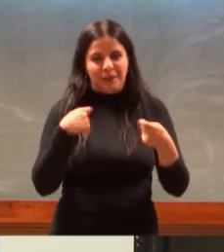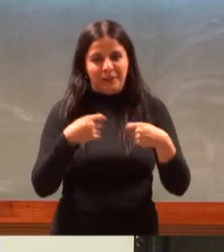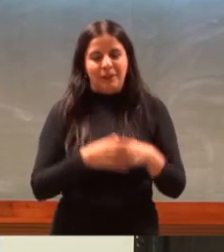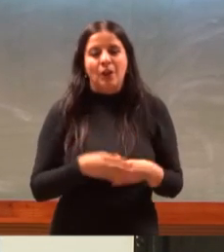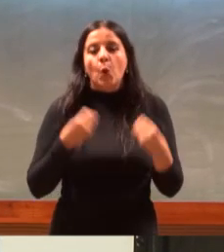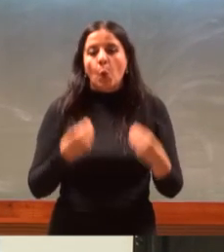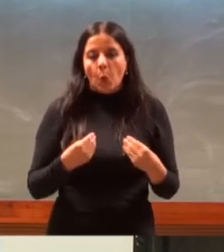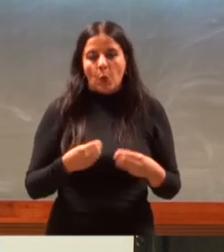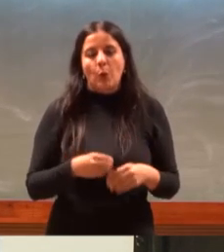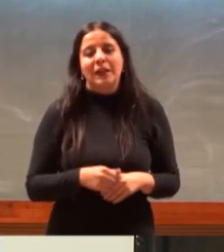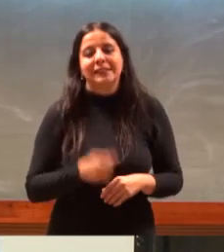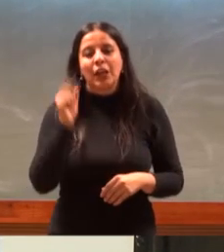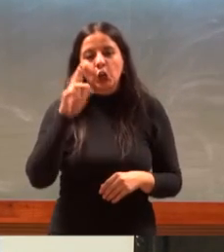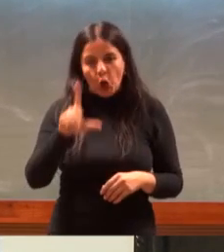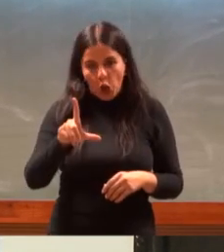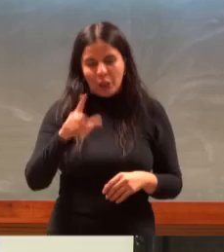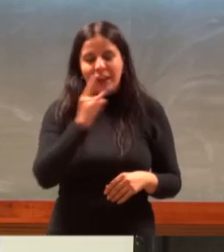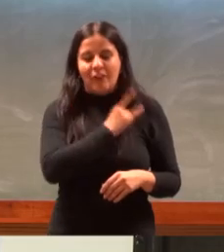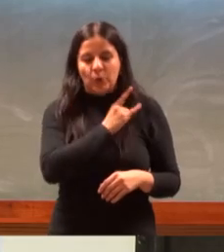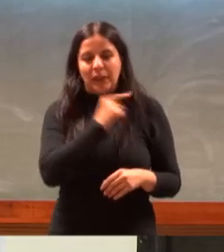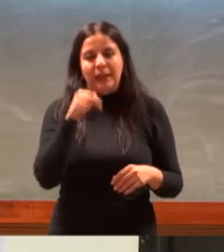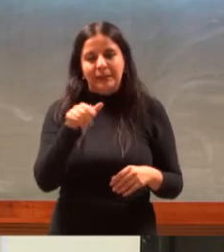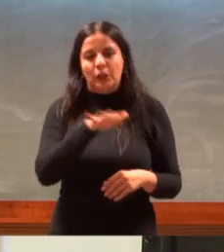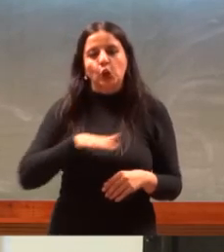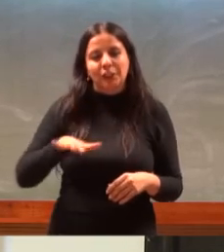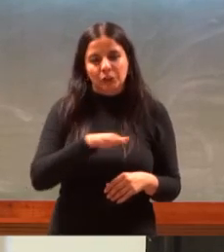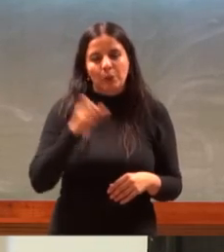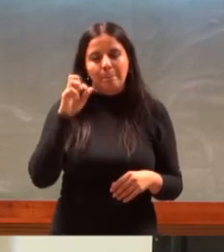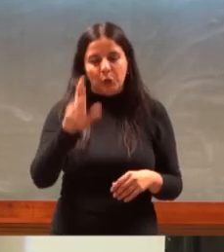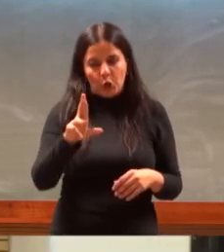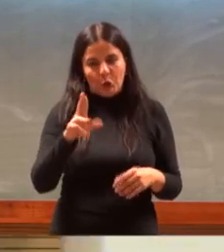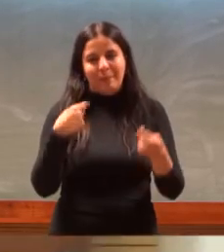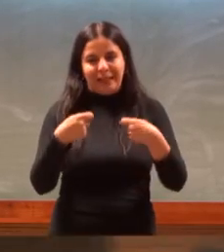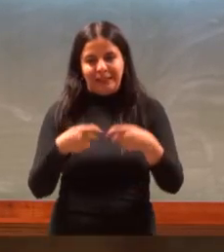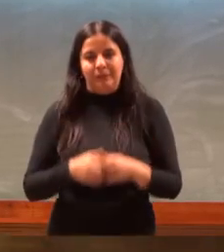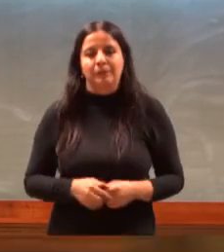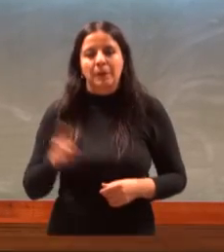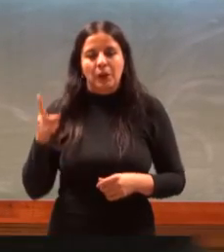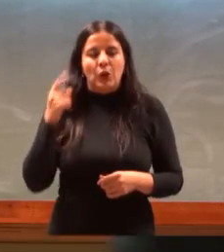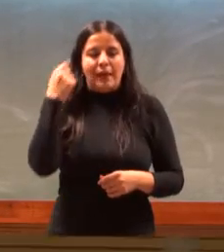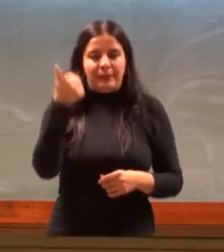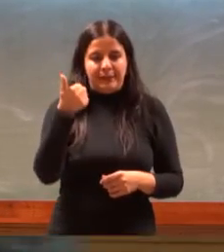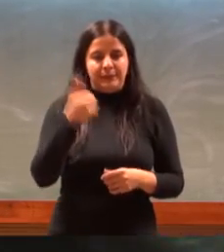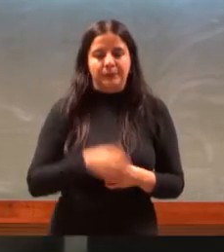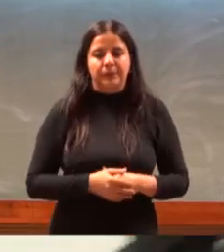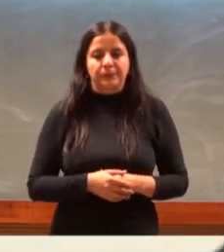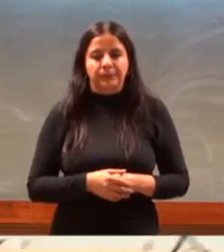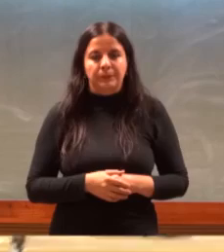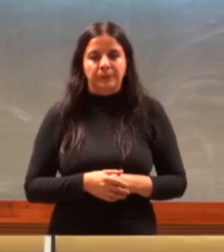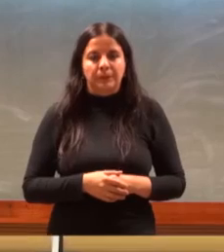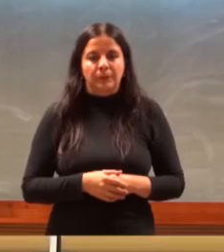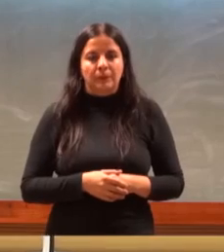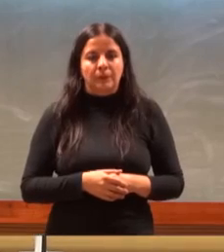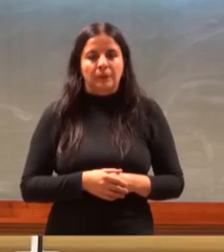rectorado Pro mercantil contesta En primer término Andrés lagens bueno el